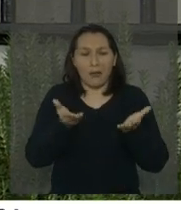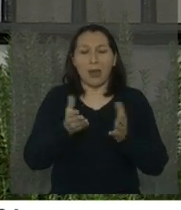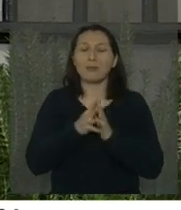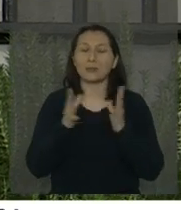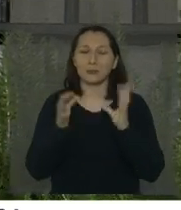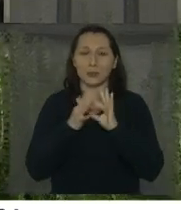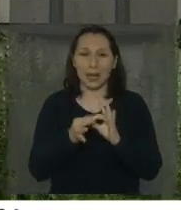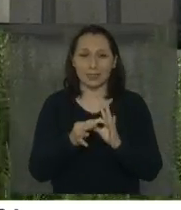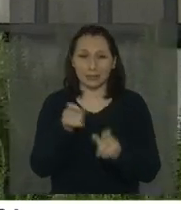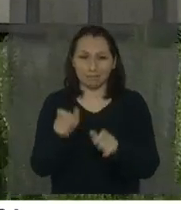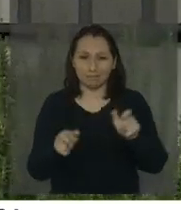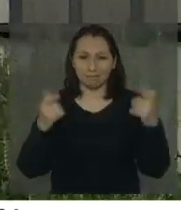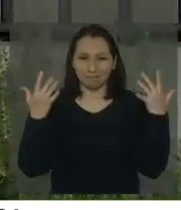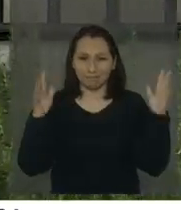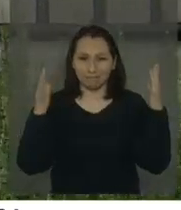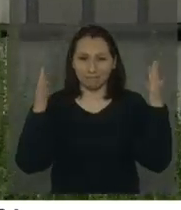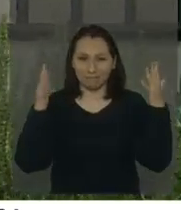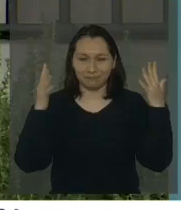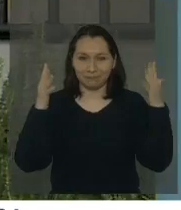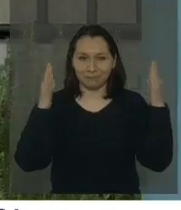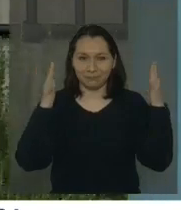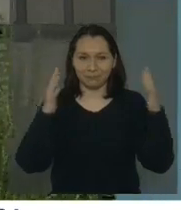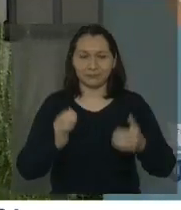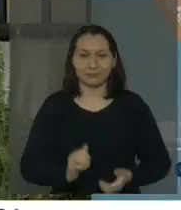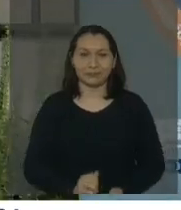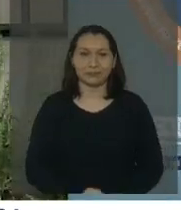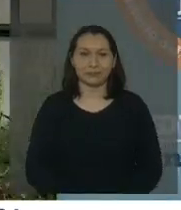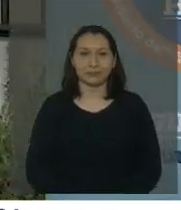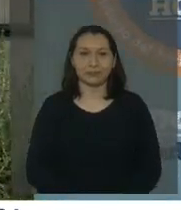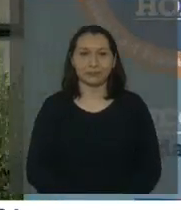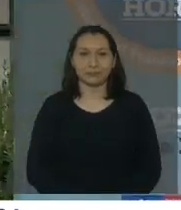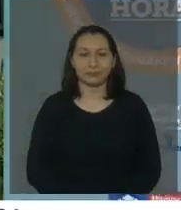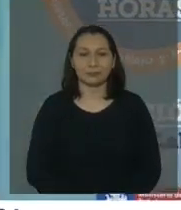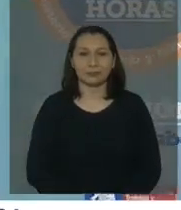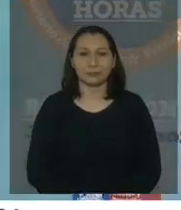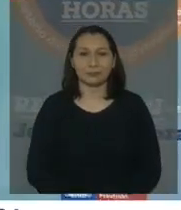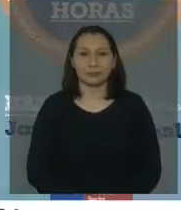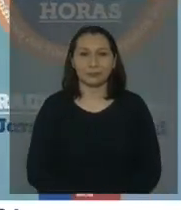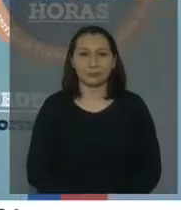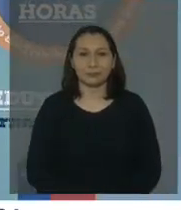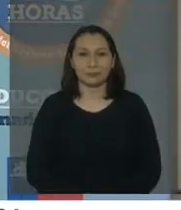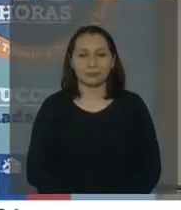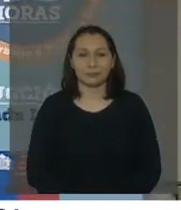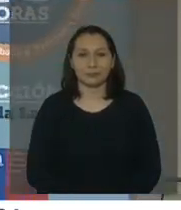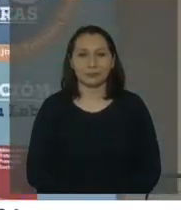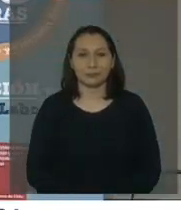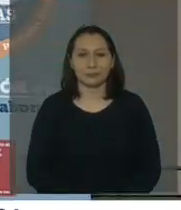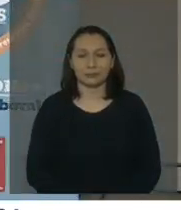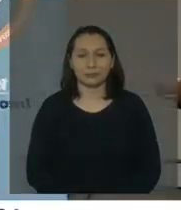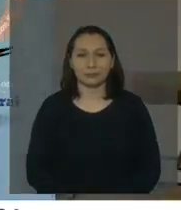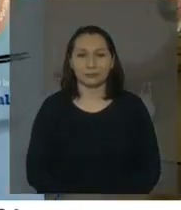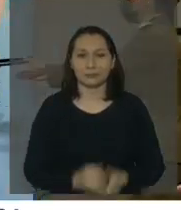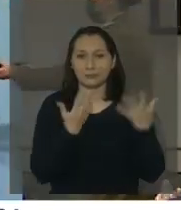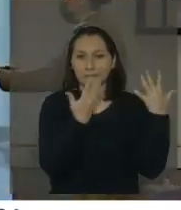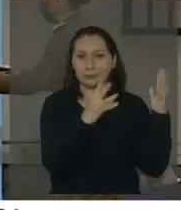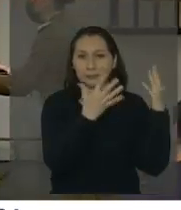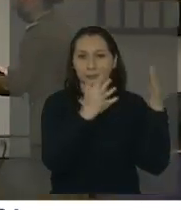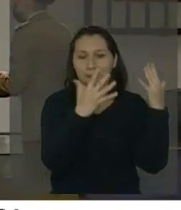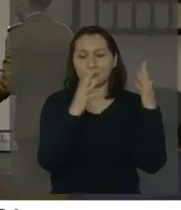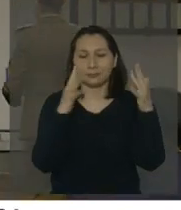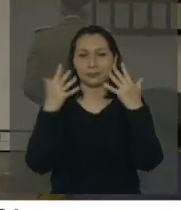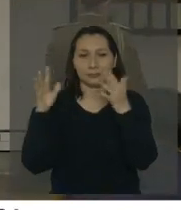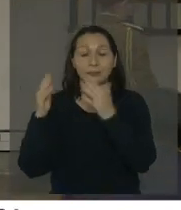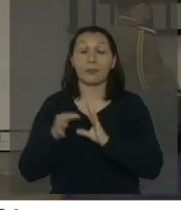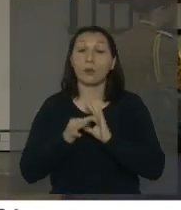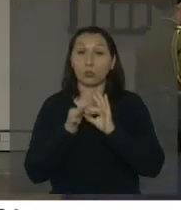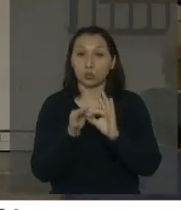gracias. Escuchamos al presidente de la República, Gabriel Boric, en este reconocimiento a empresas con sello 40 horas. Hace este reconocimiento a